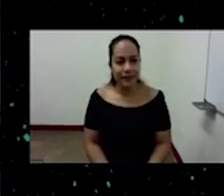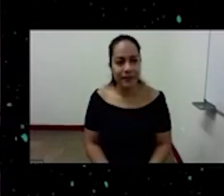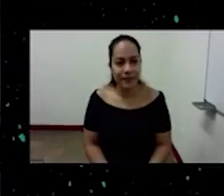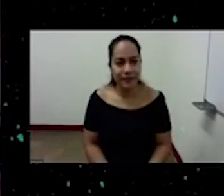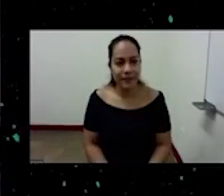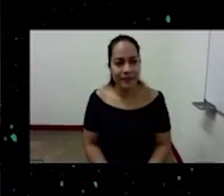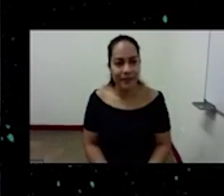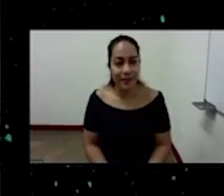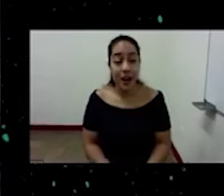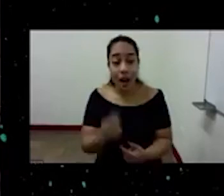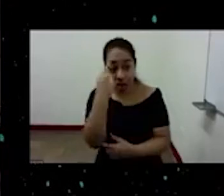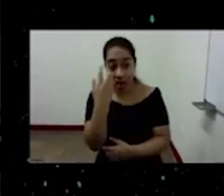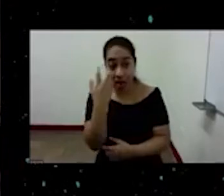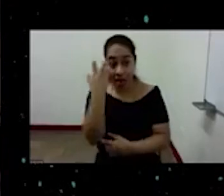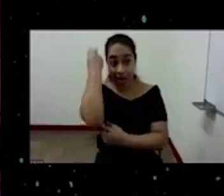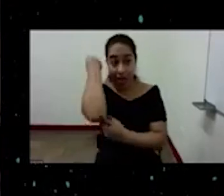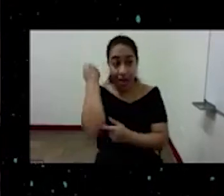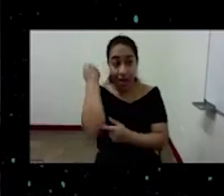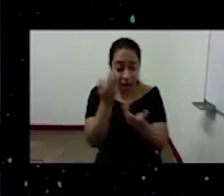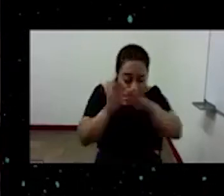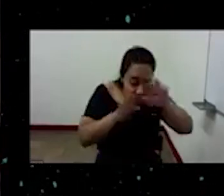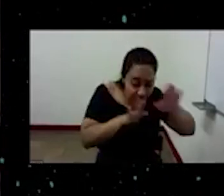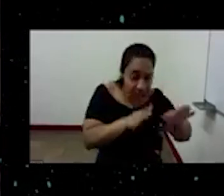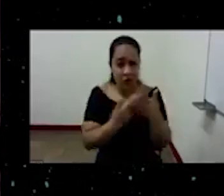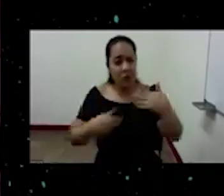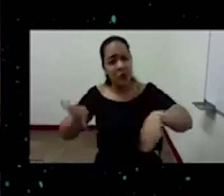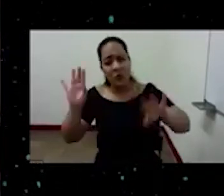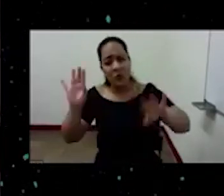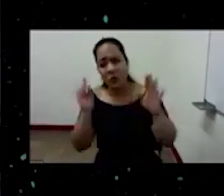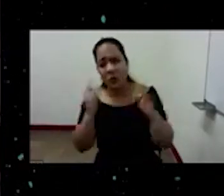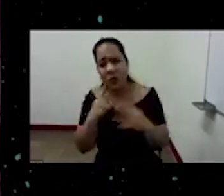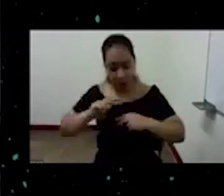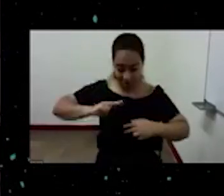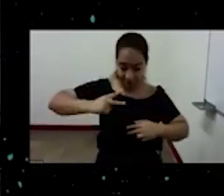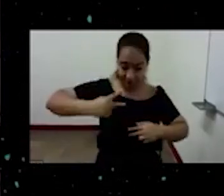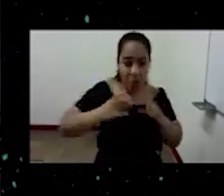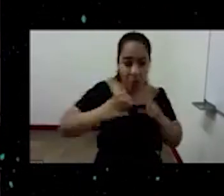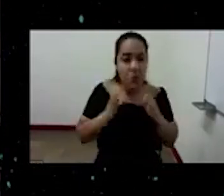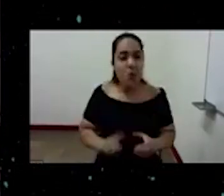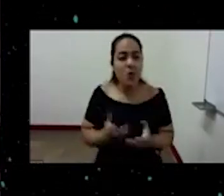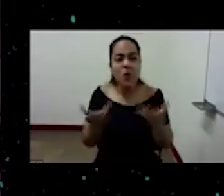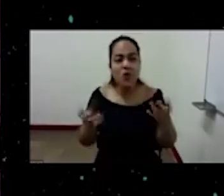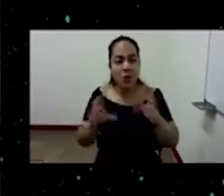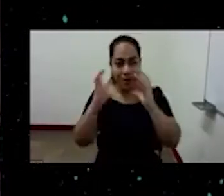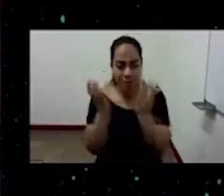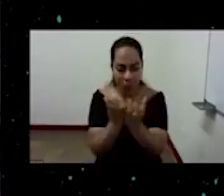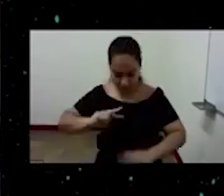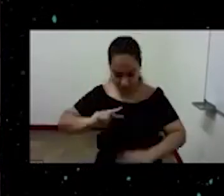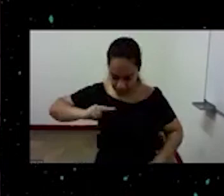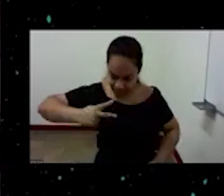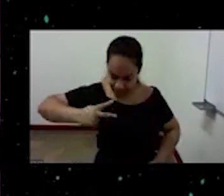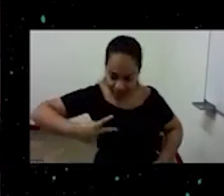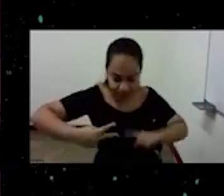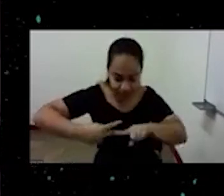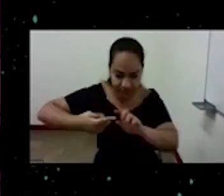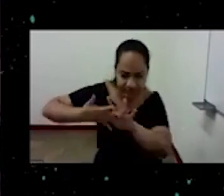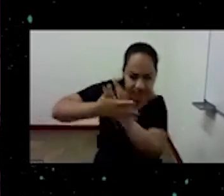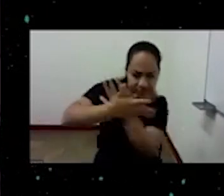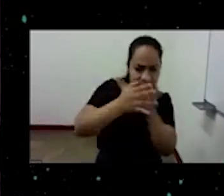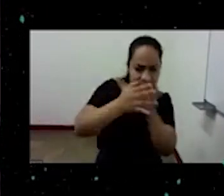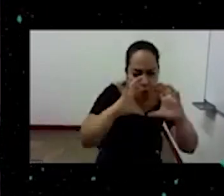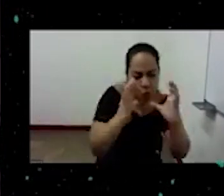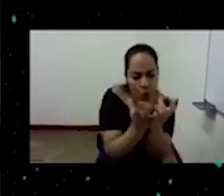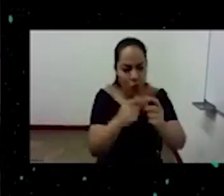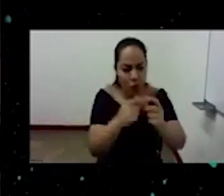Los mitos y los ritos son puro devenir del cuerpo en el mundo, devenir del mundo en el